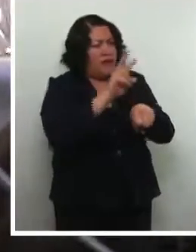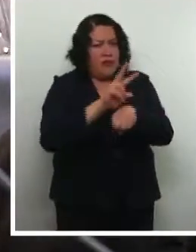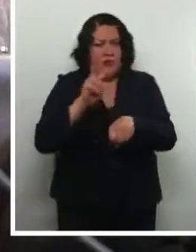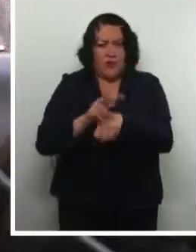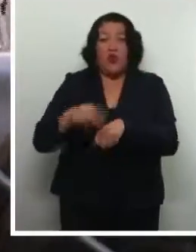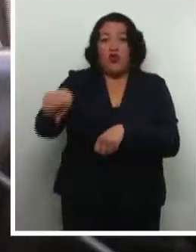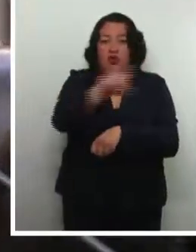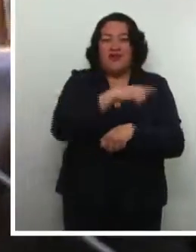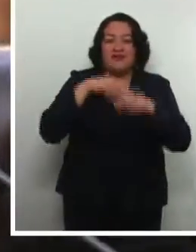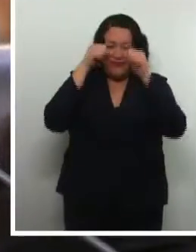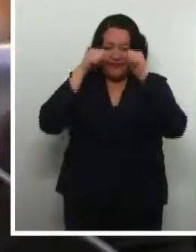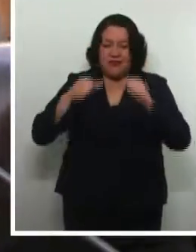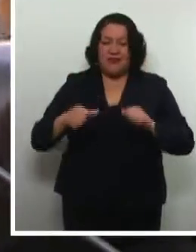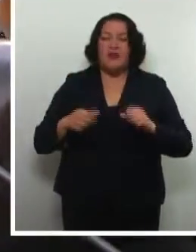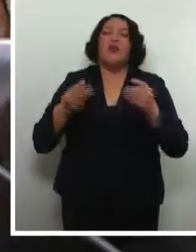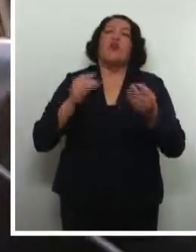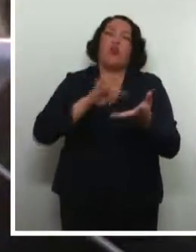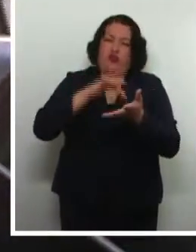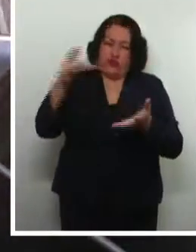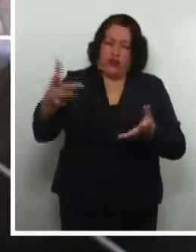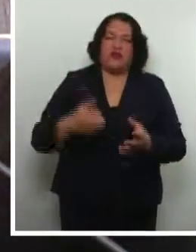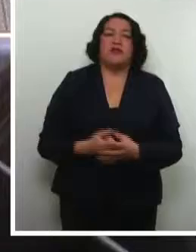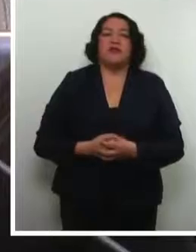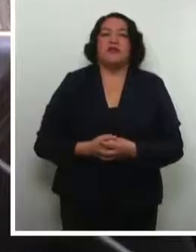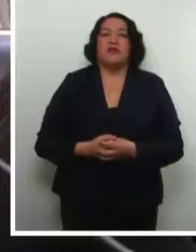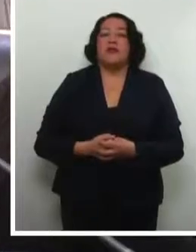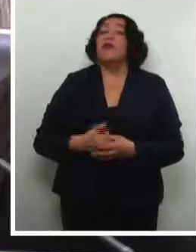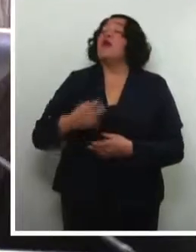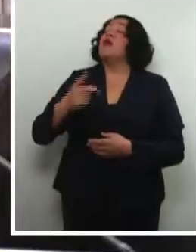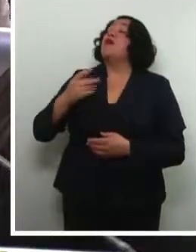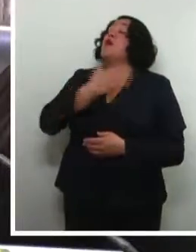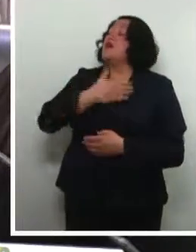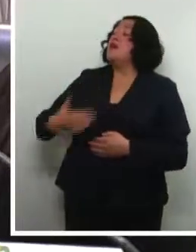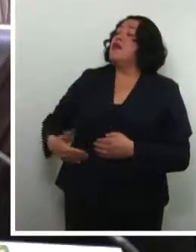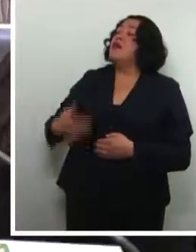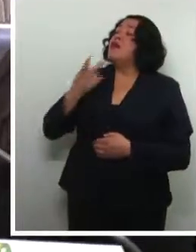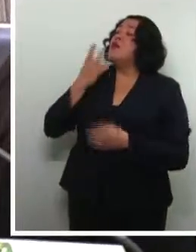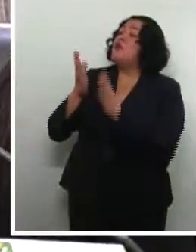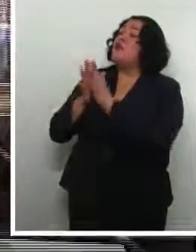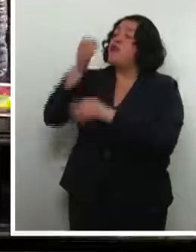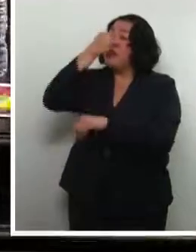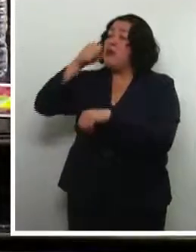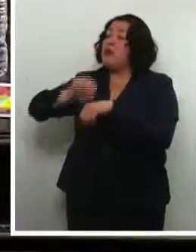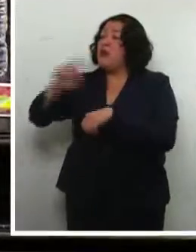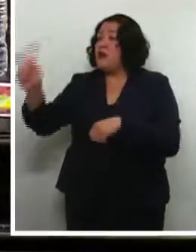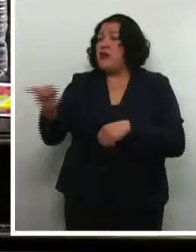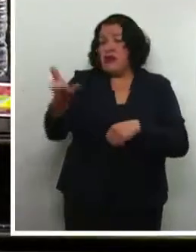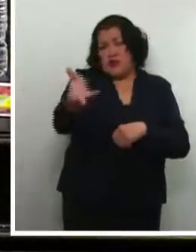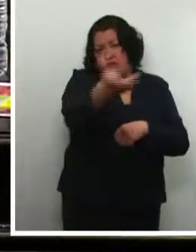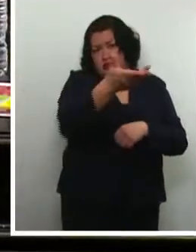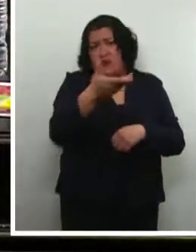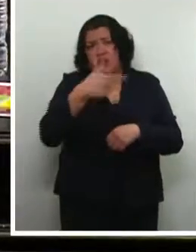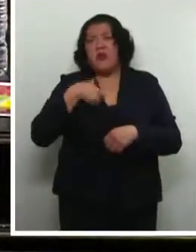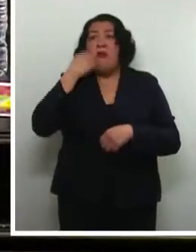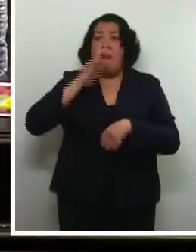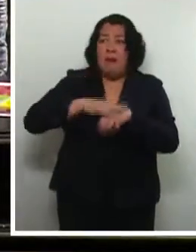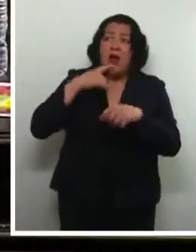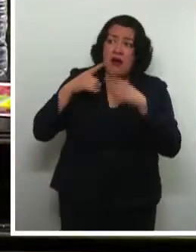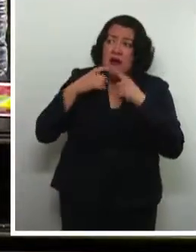a usted, diputado Cárdenas. Consulte a la Secretaría en votación económica de la Asamblea si se admite a discusión la